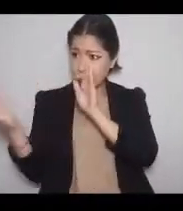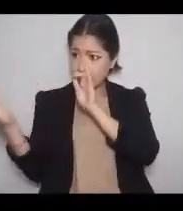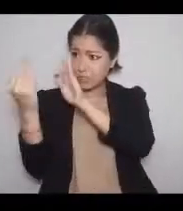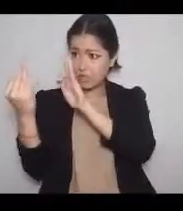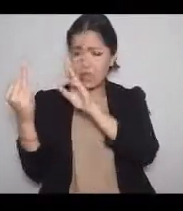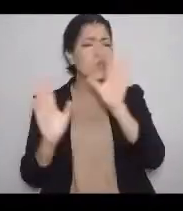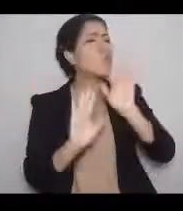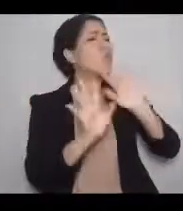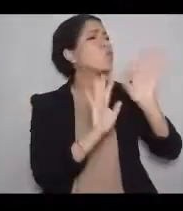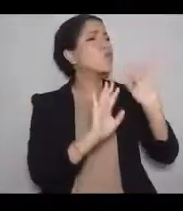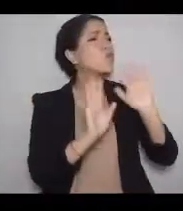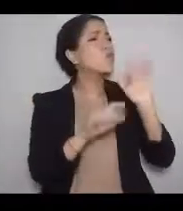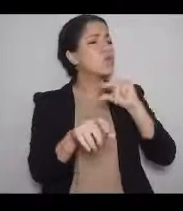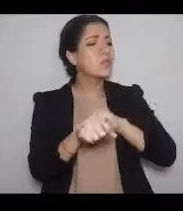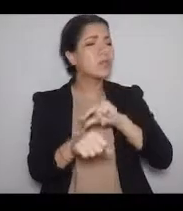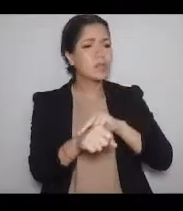Paracelso.